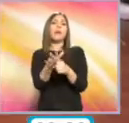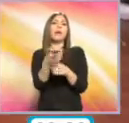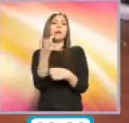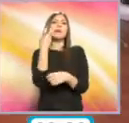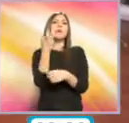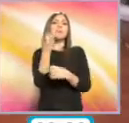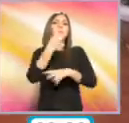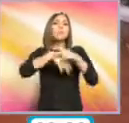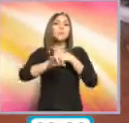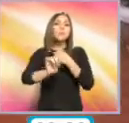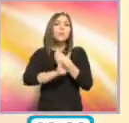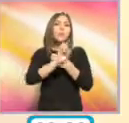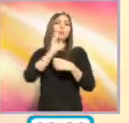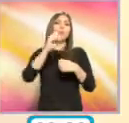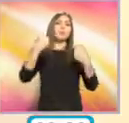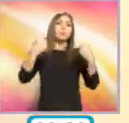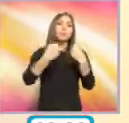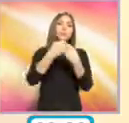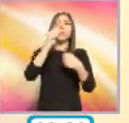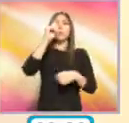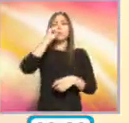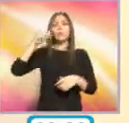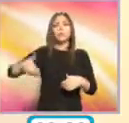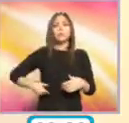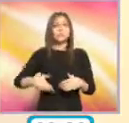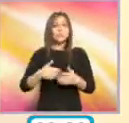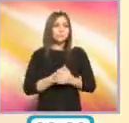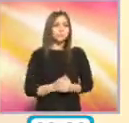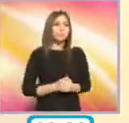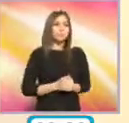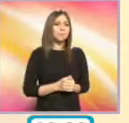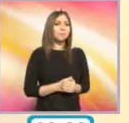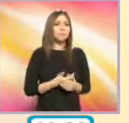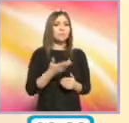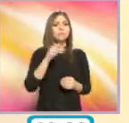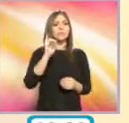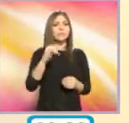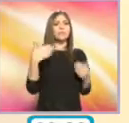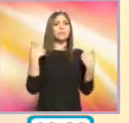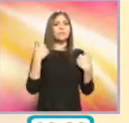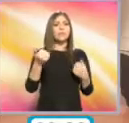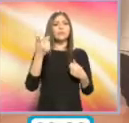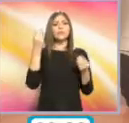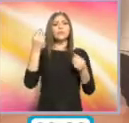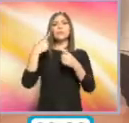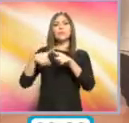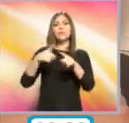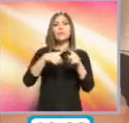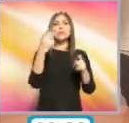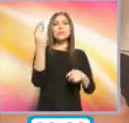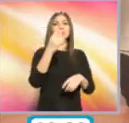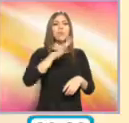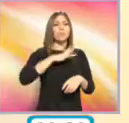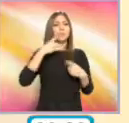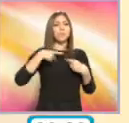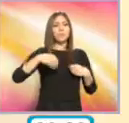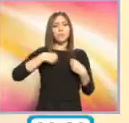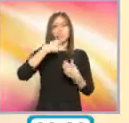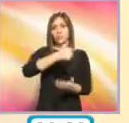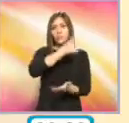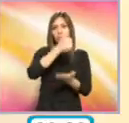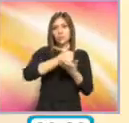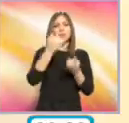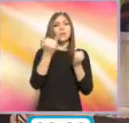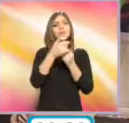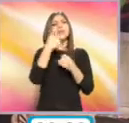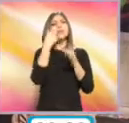¿no? Sí, sí, sí. Arquitecta, me queda claro que están pensando en las necesidades que tenemos los usuarios capitalinos, pero también lo que quiero